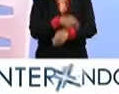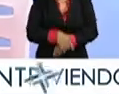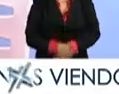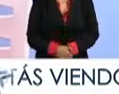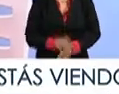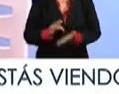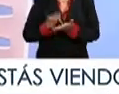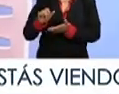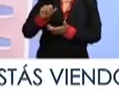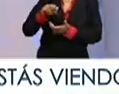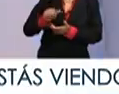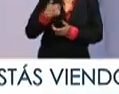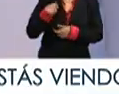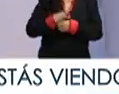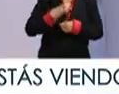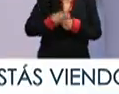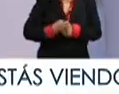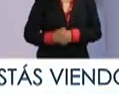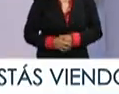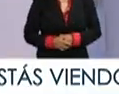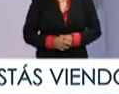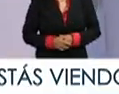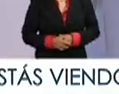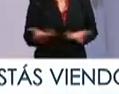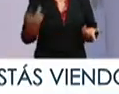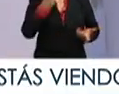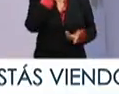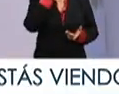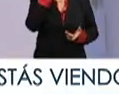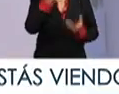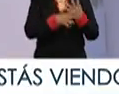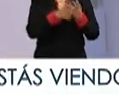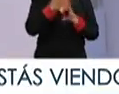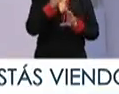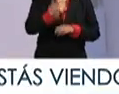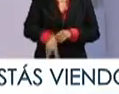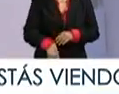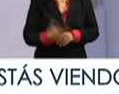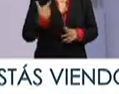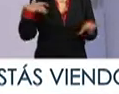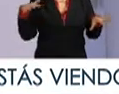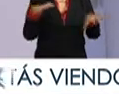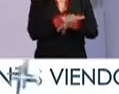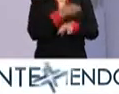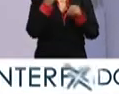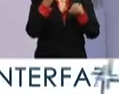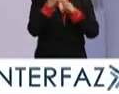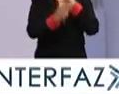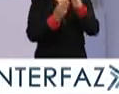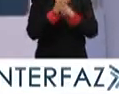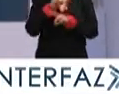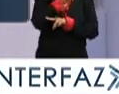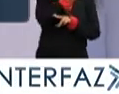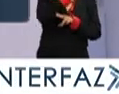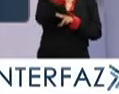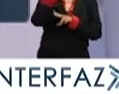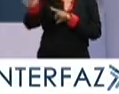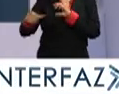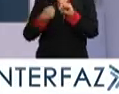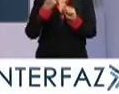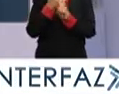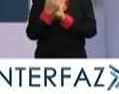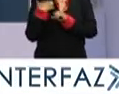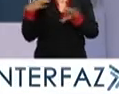aquí. Gracias, Ana Cristina, por la invitación. Estás diciendo algo que es muy cierto. Ha cambiado mucho el mundo en los últimos